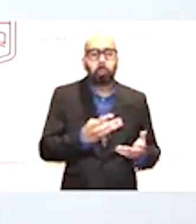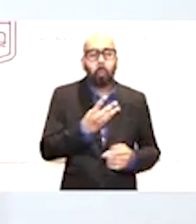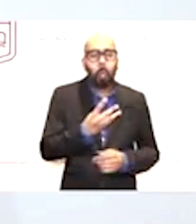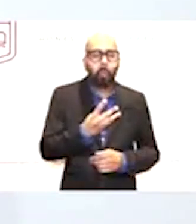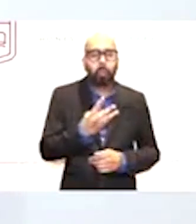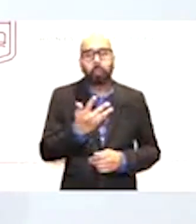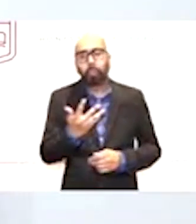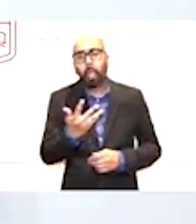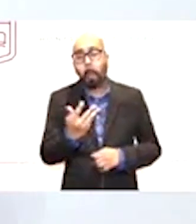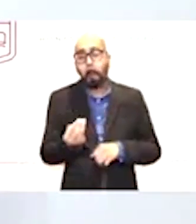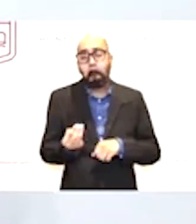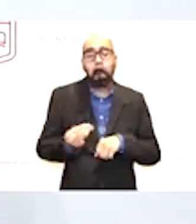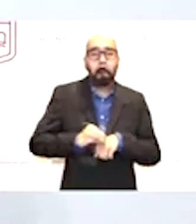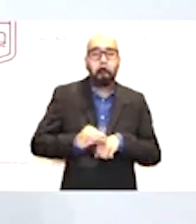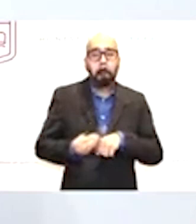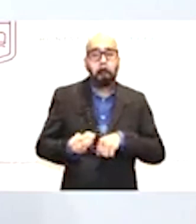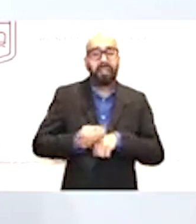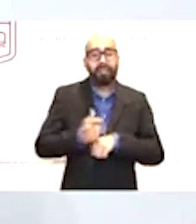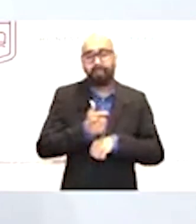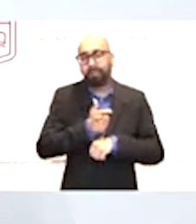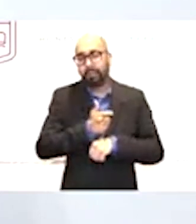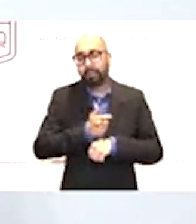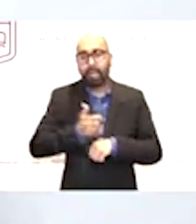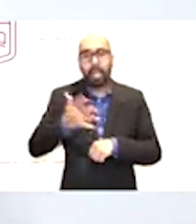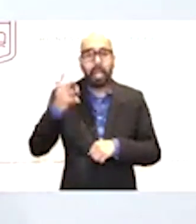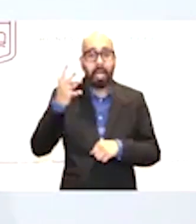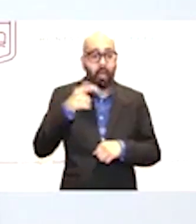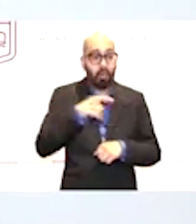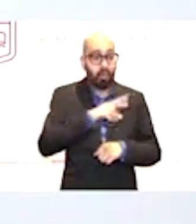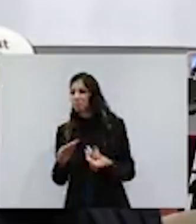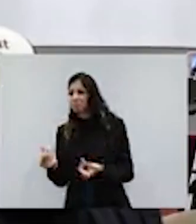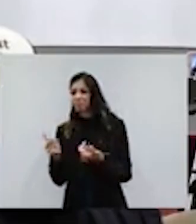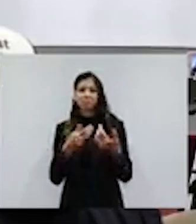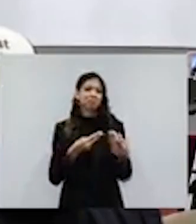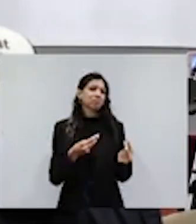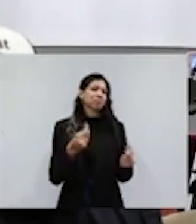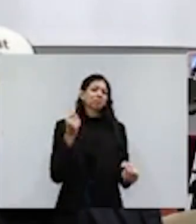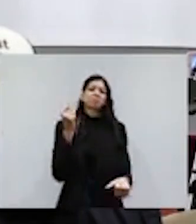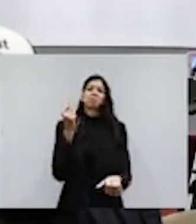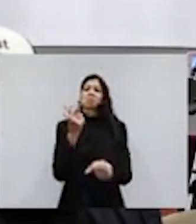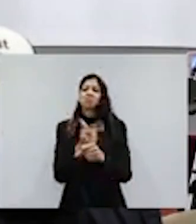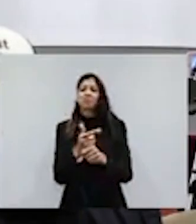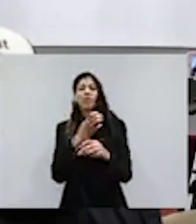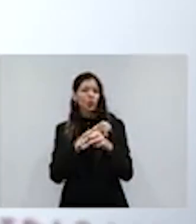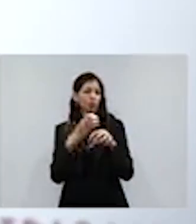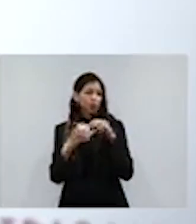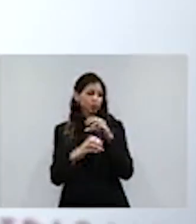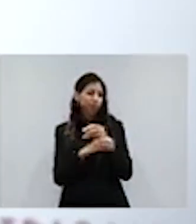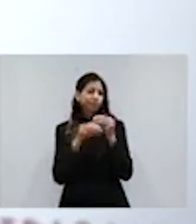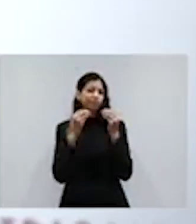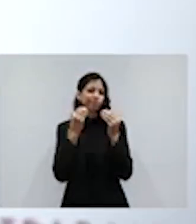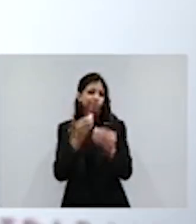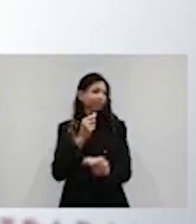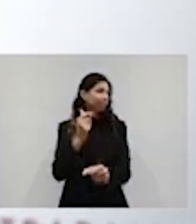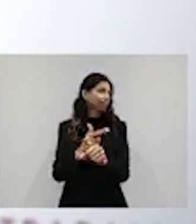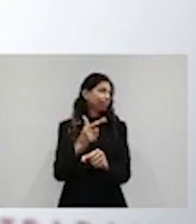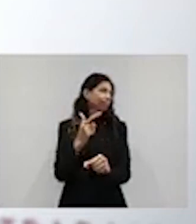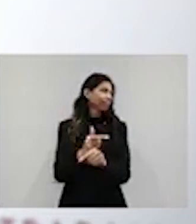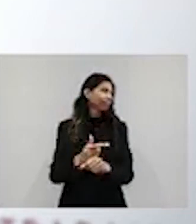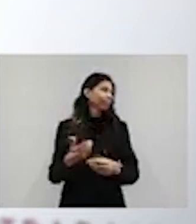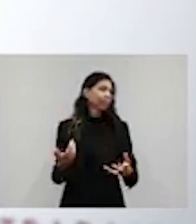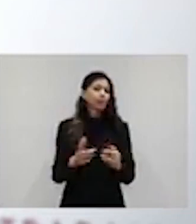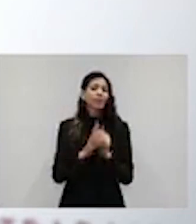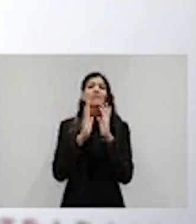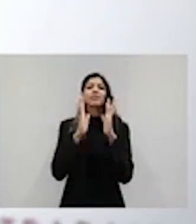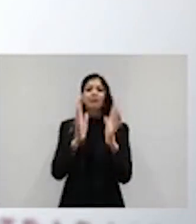4, 5 o 6 veces más caras que el producto arrendado. Hallazgos que pues